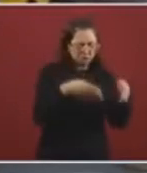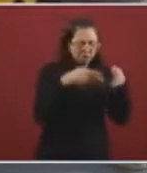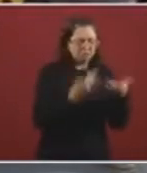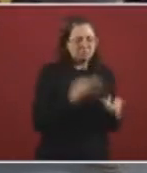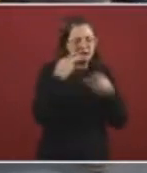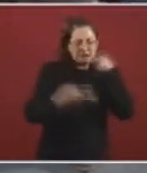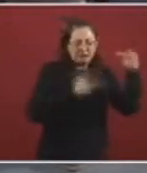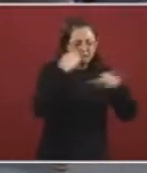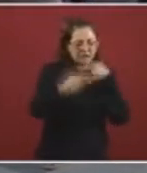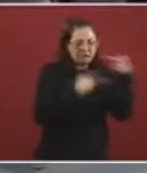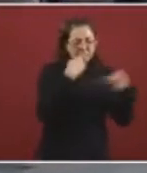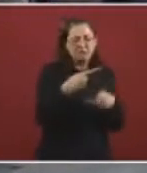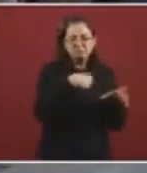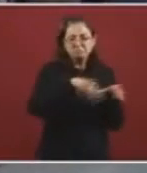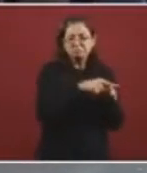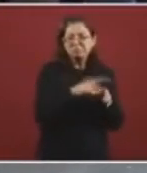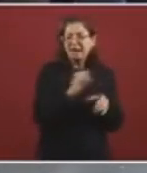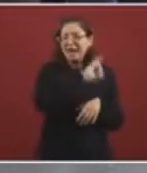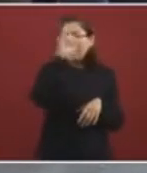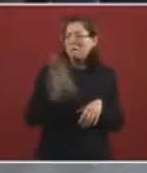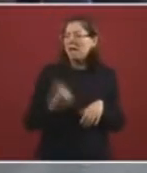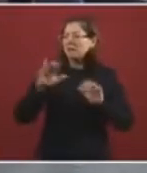que nunca han ido a los pueblos, que no hablan con la gente.